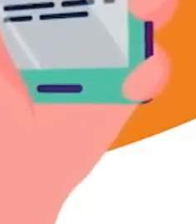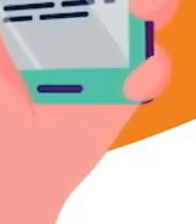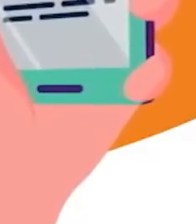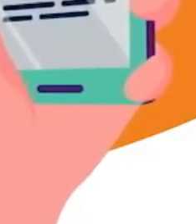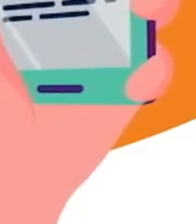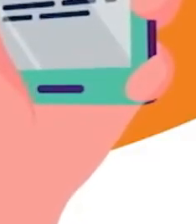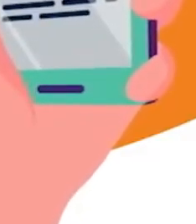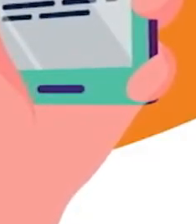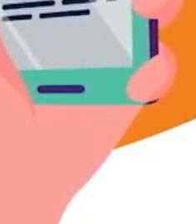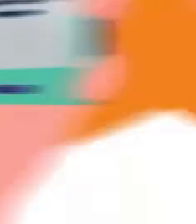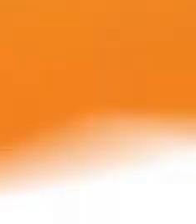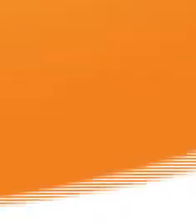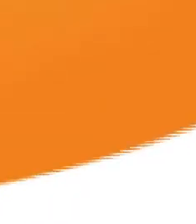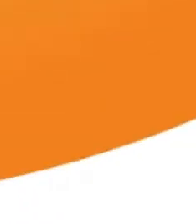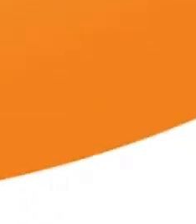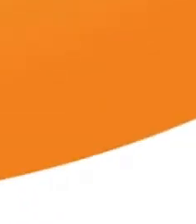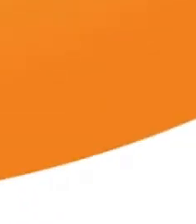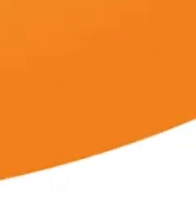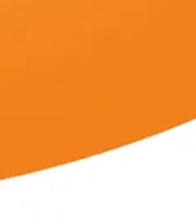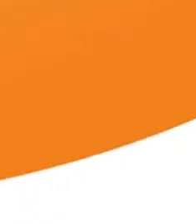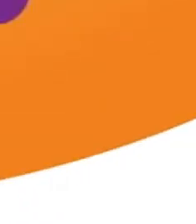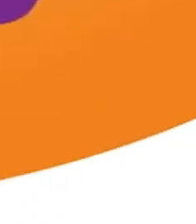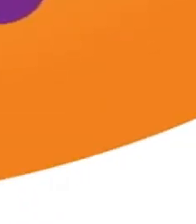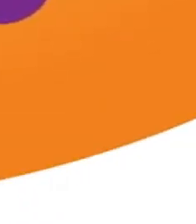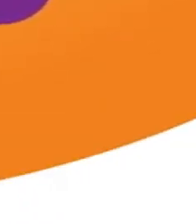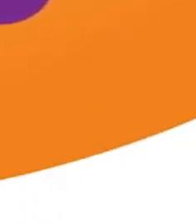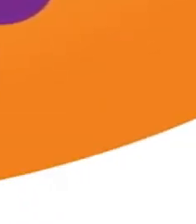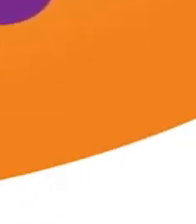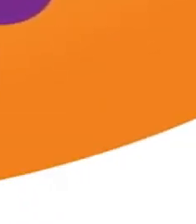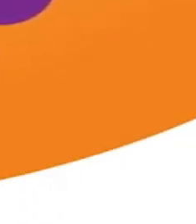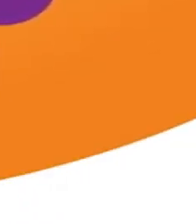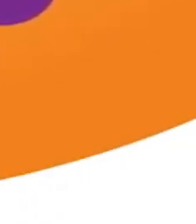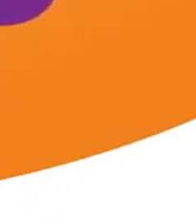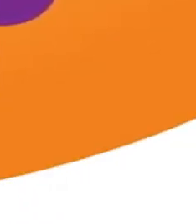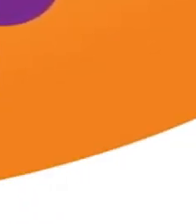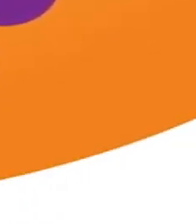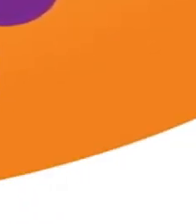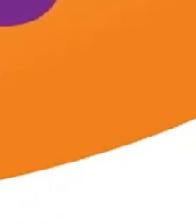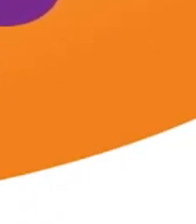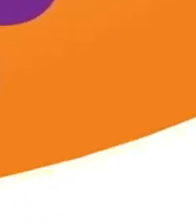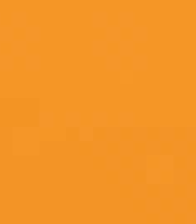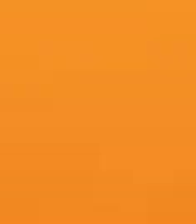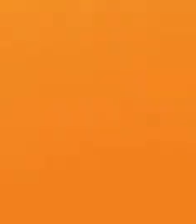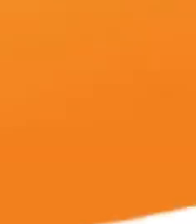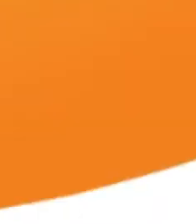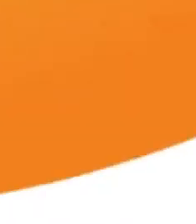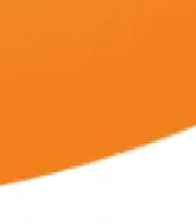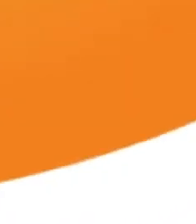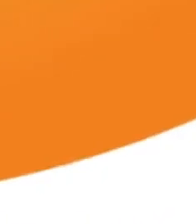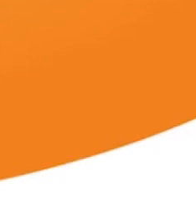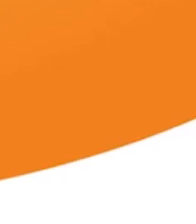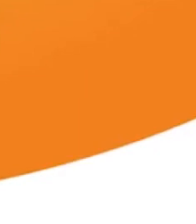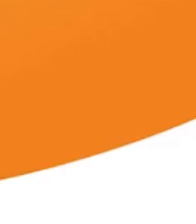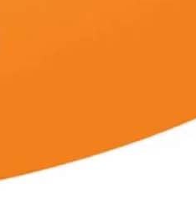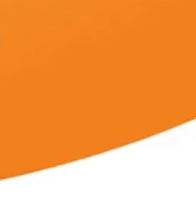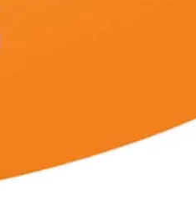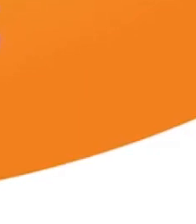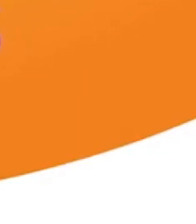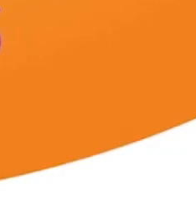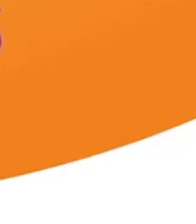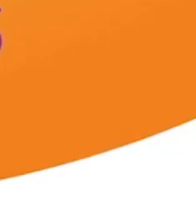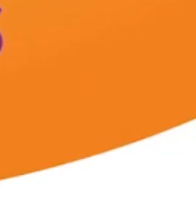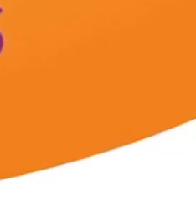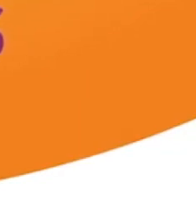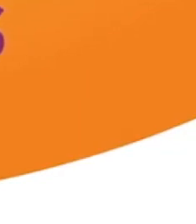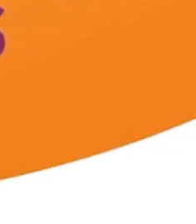UFCL, fácil, rápido y seguro. Si en marzo cumple 5 años de relación laboral continua con el mismo patrono, desde ya puede tramitar el retiro de